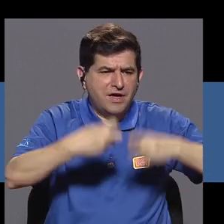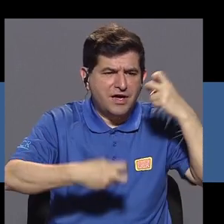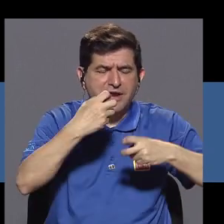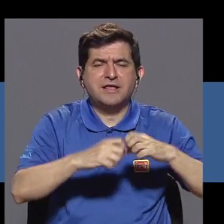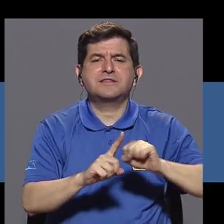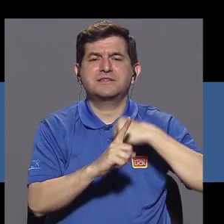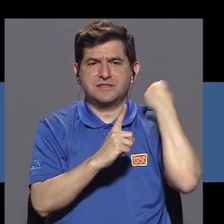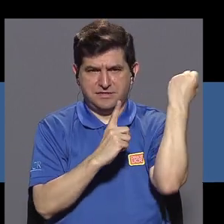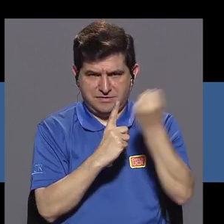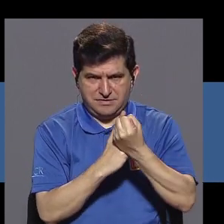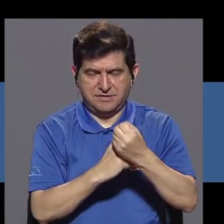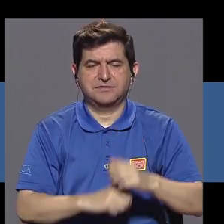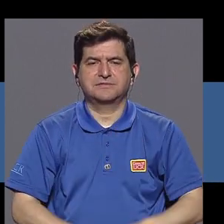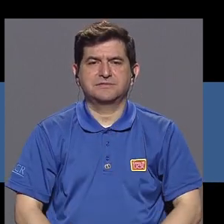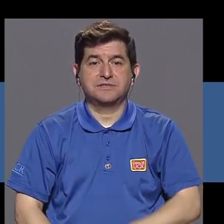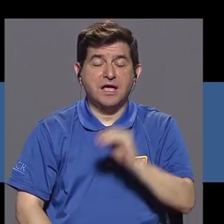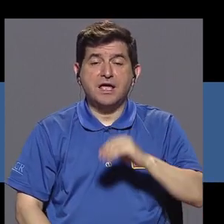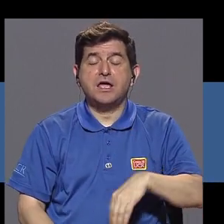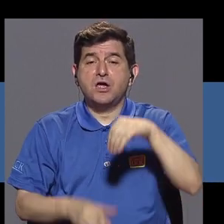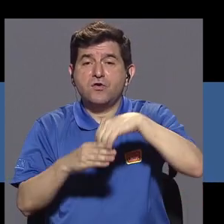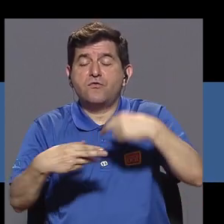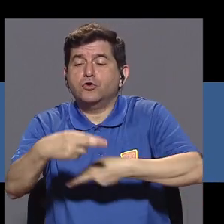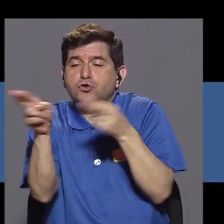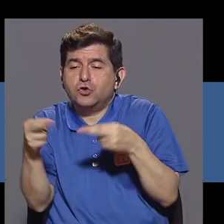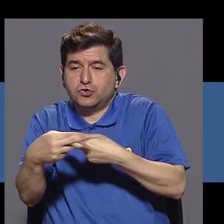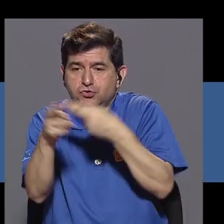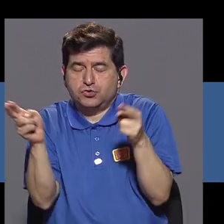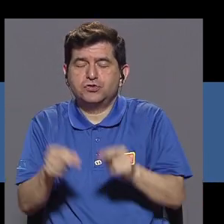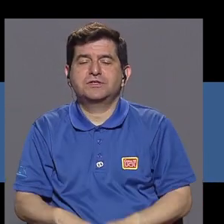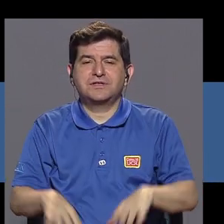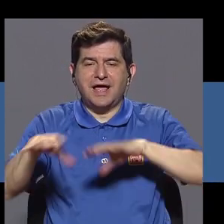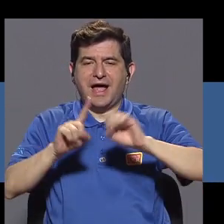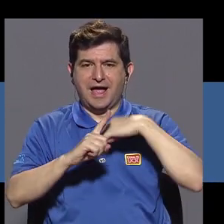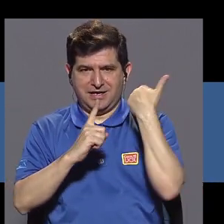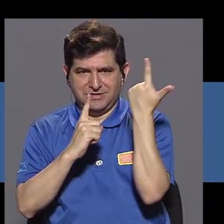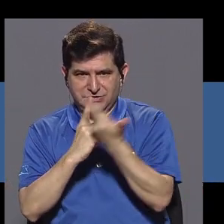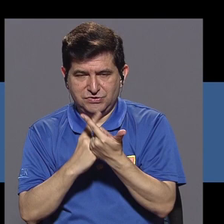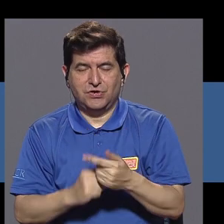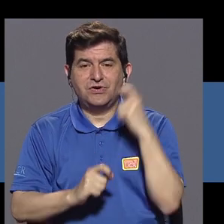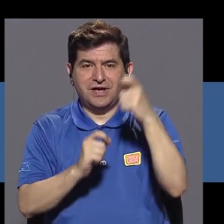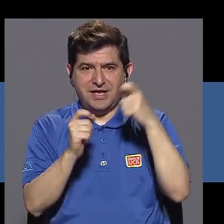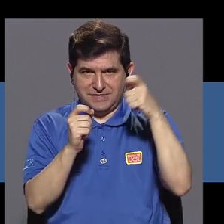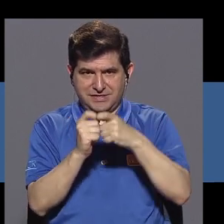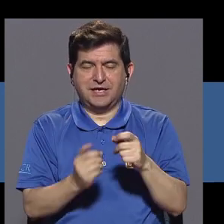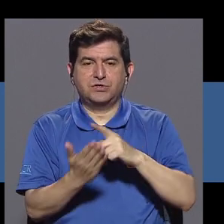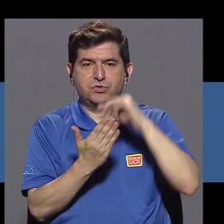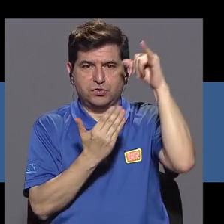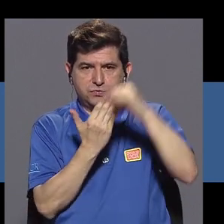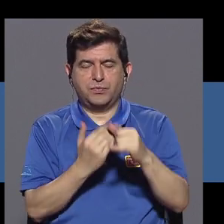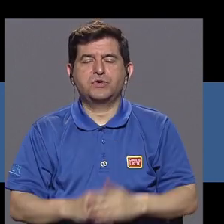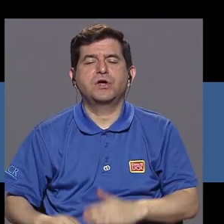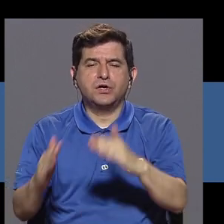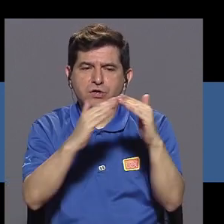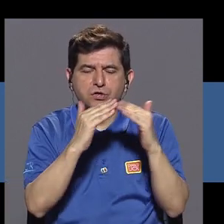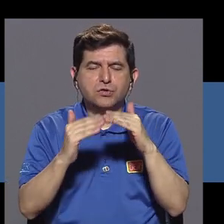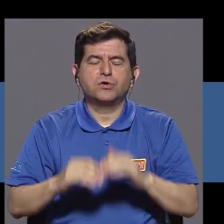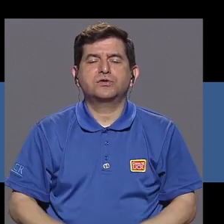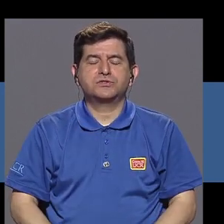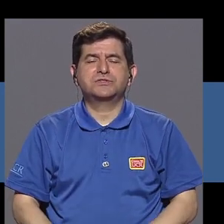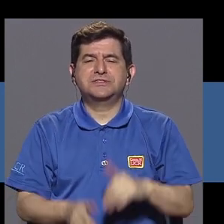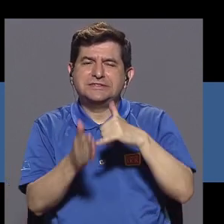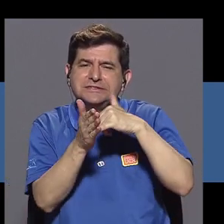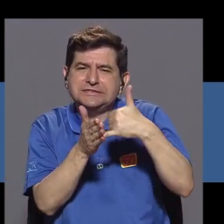sociedad. Y los Fondos de Regionalización de Acción Social, específicos para proyectos en comunidades y